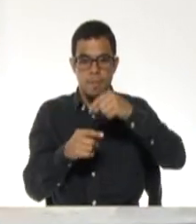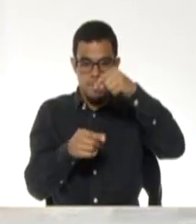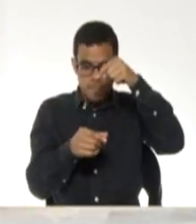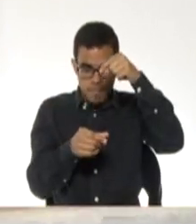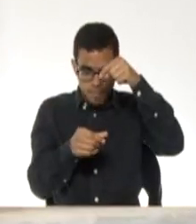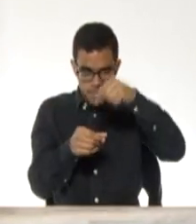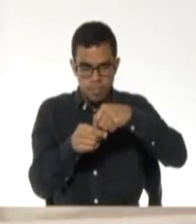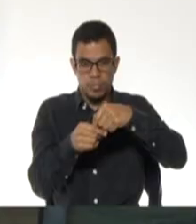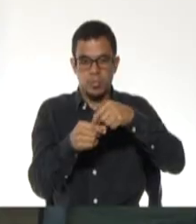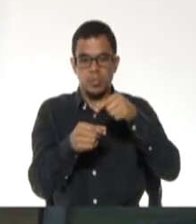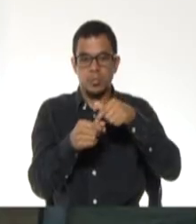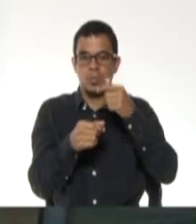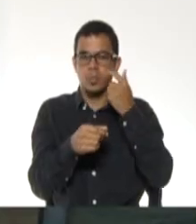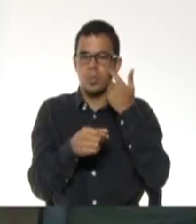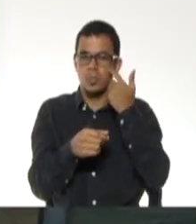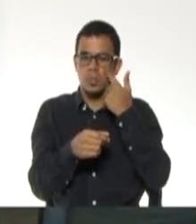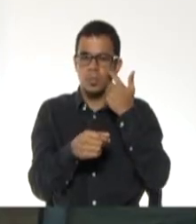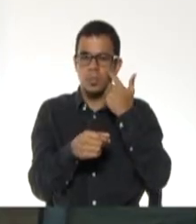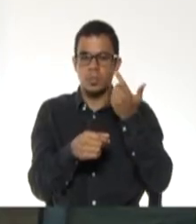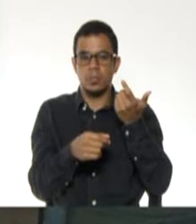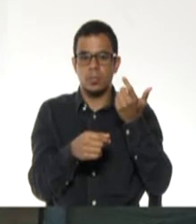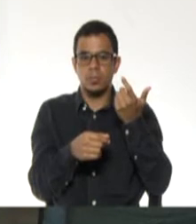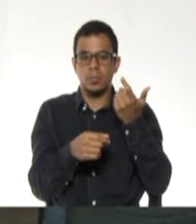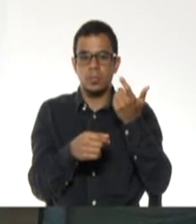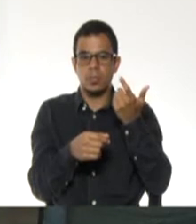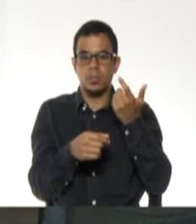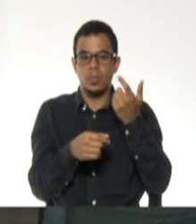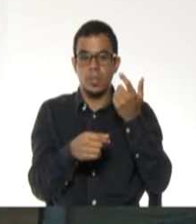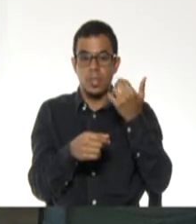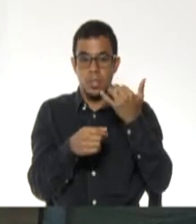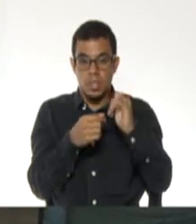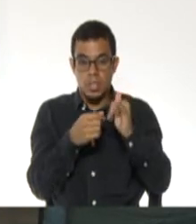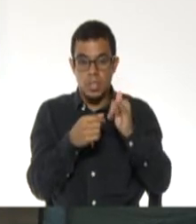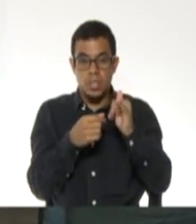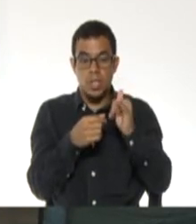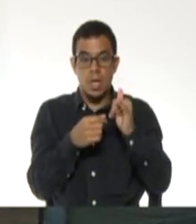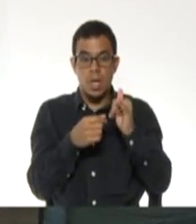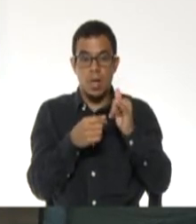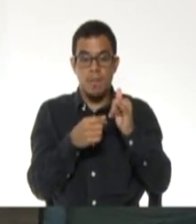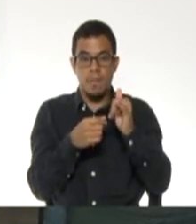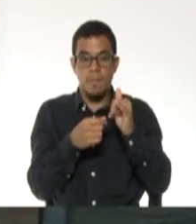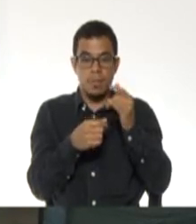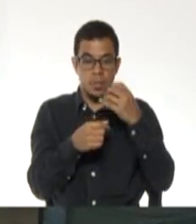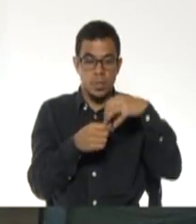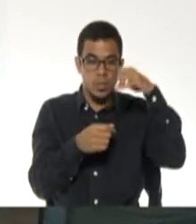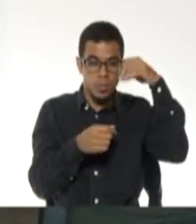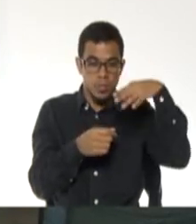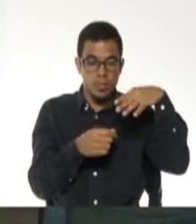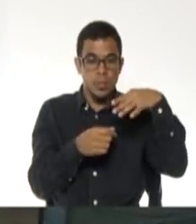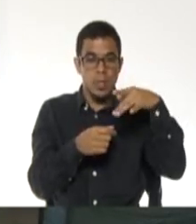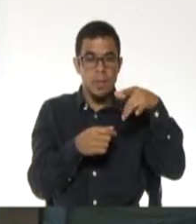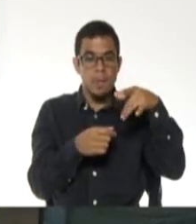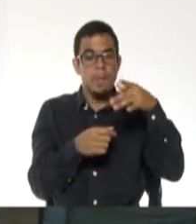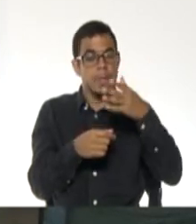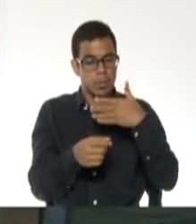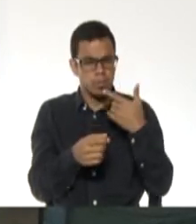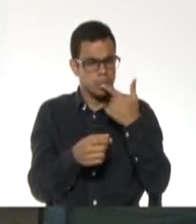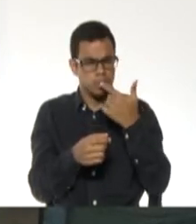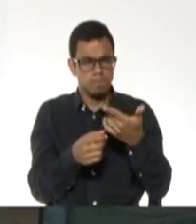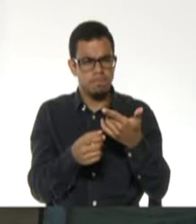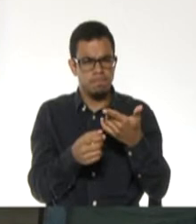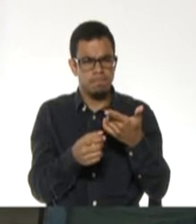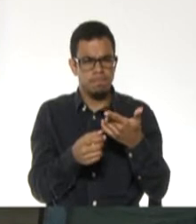alfiler y el otro extremo lo llevo ahí. Si prendiera el bombillo, si hubiese una señal lumínica, quiere